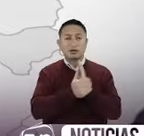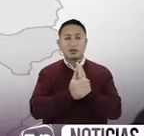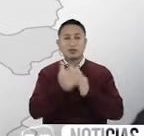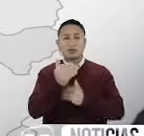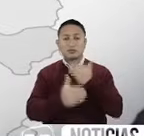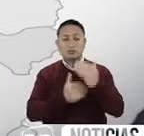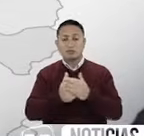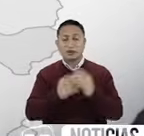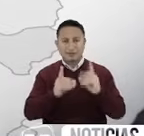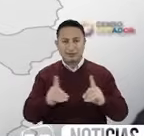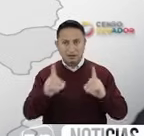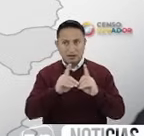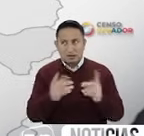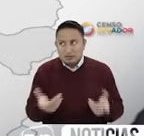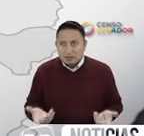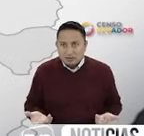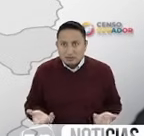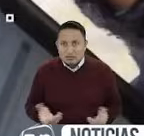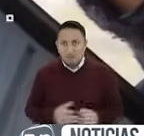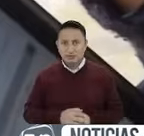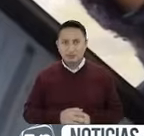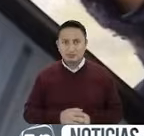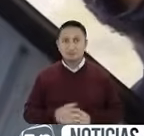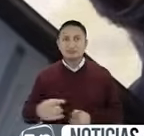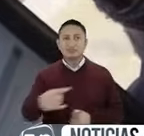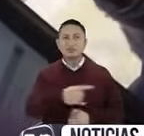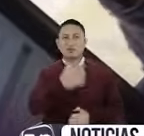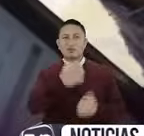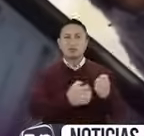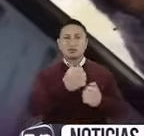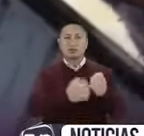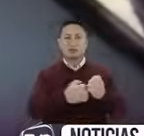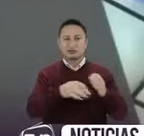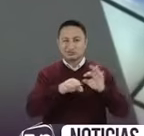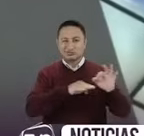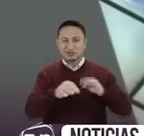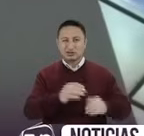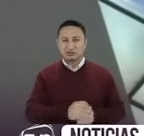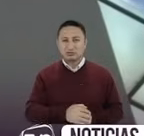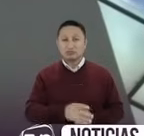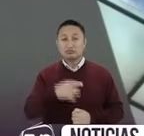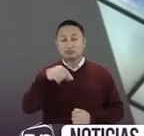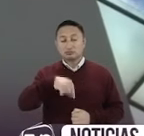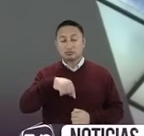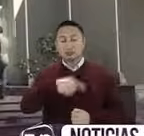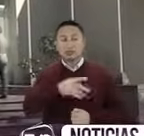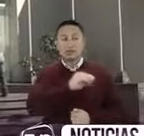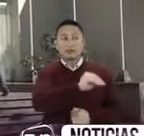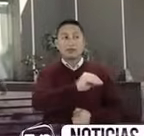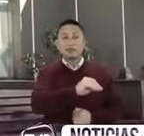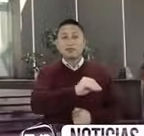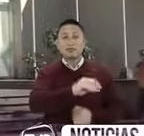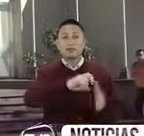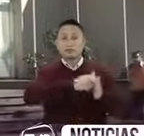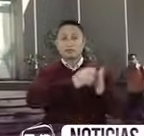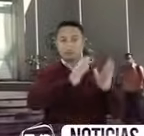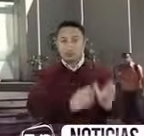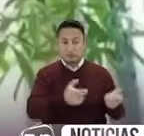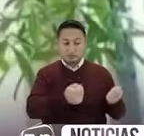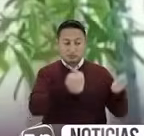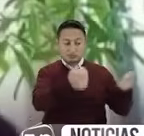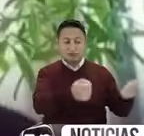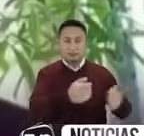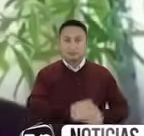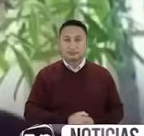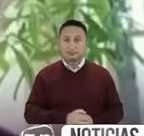datos. Estas irregularidades, indicaron, deben ser puestas en conocimiento de Contraloría. Lugar,